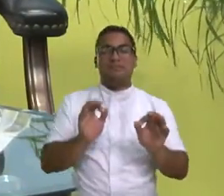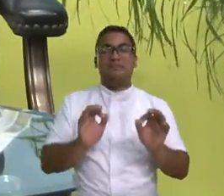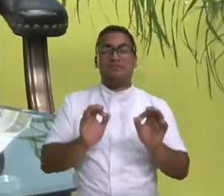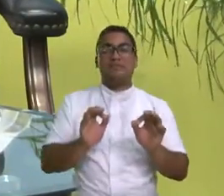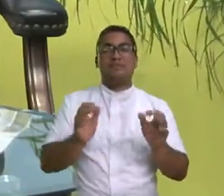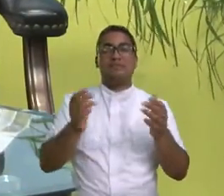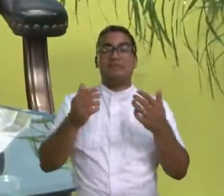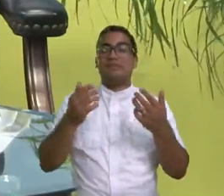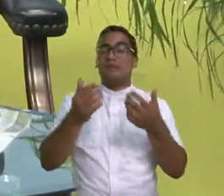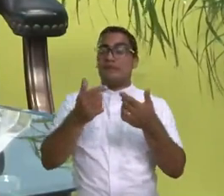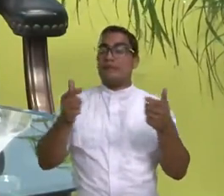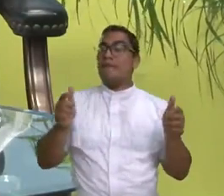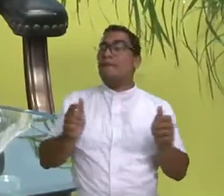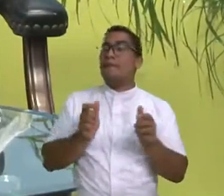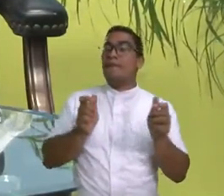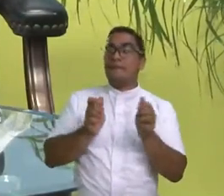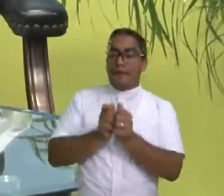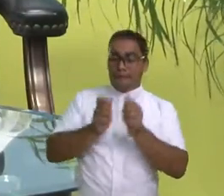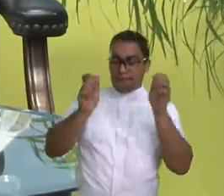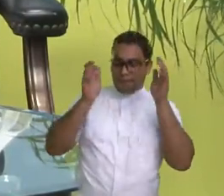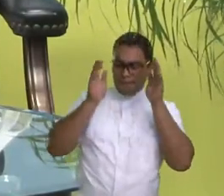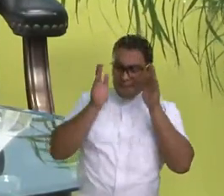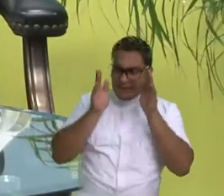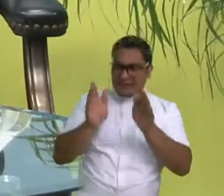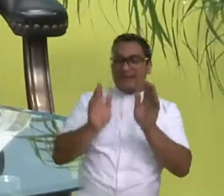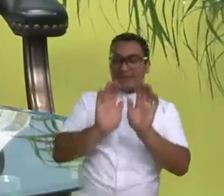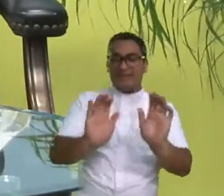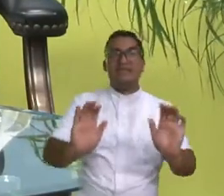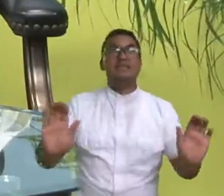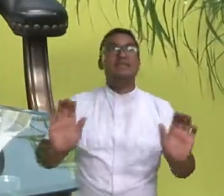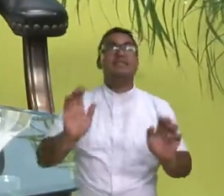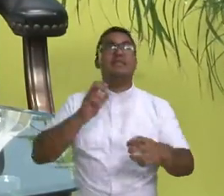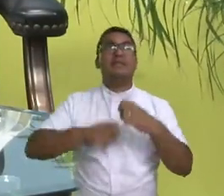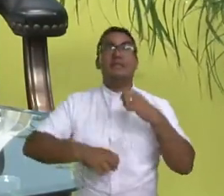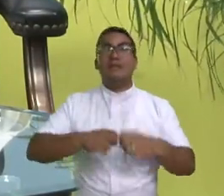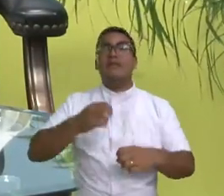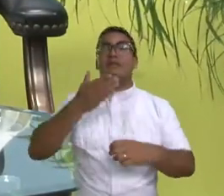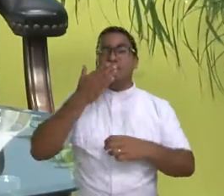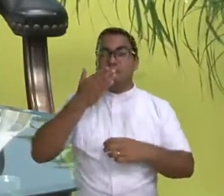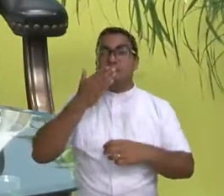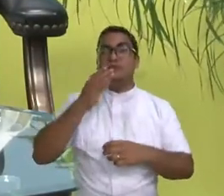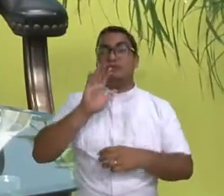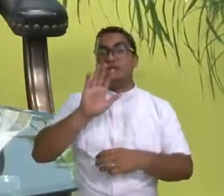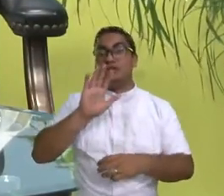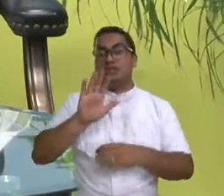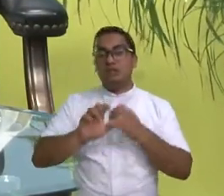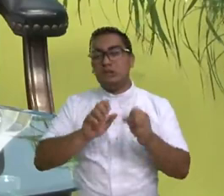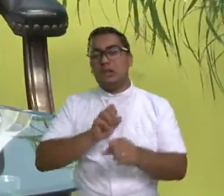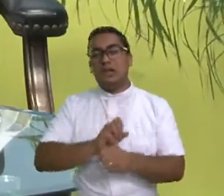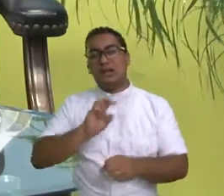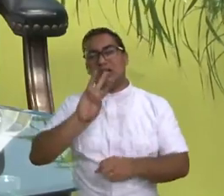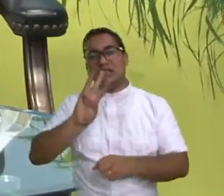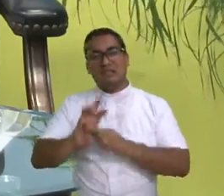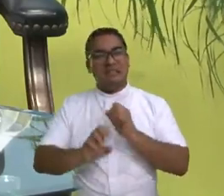es muy importante porque son los que son más afectados por los problemas respiratorios, sobre todo los menores de 5 años.